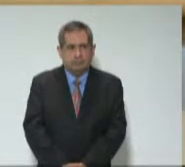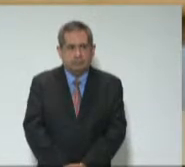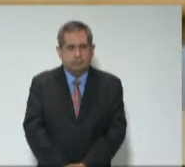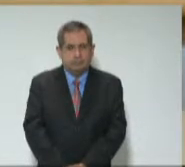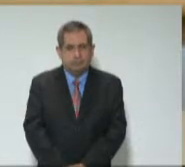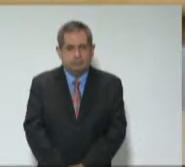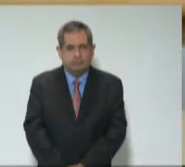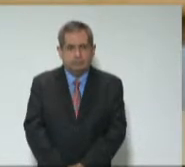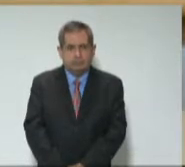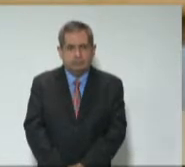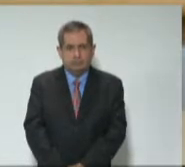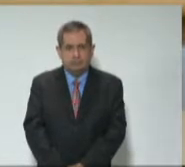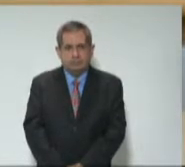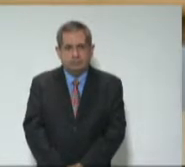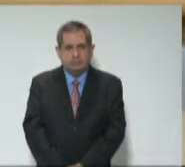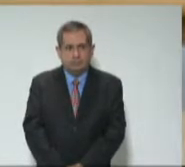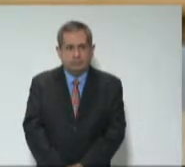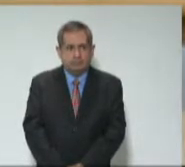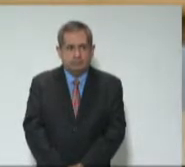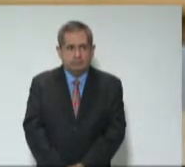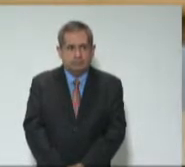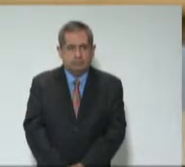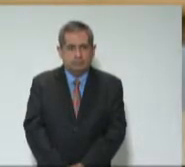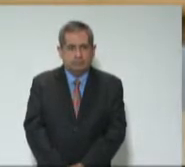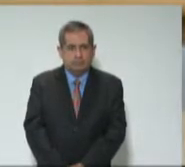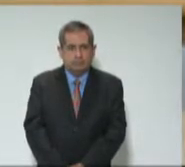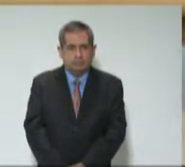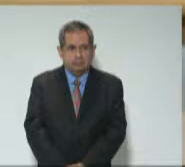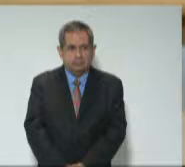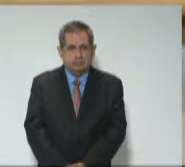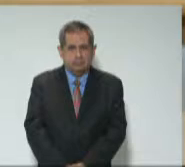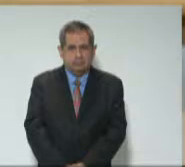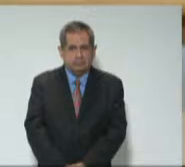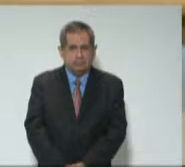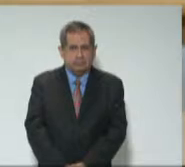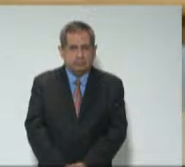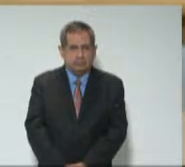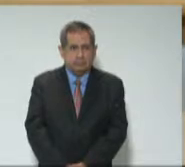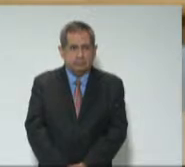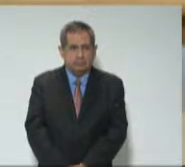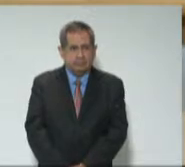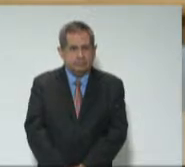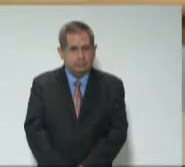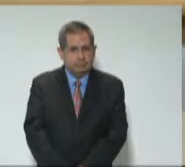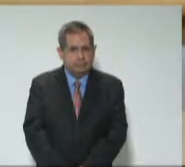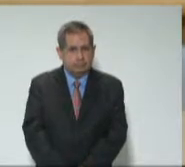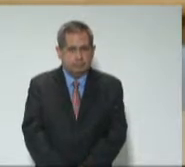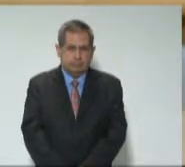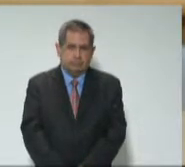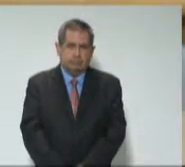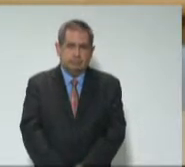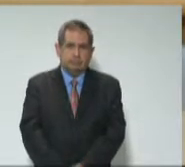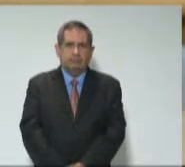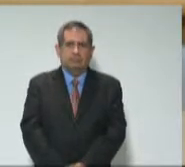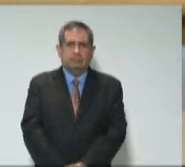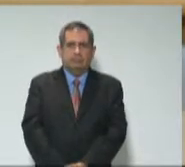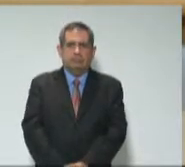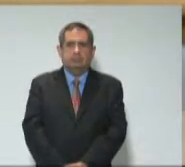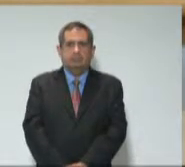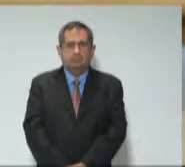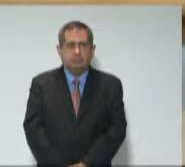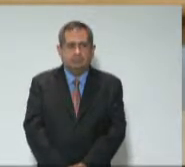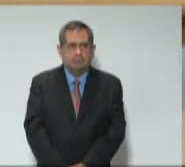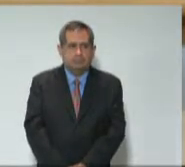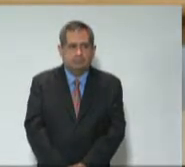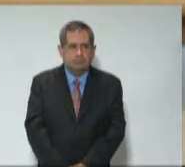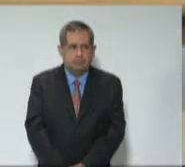oficinas de estadística tuvimos que adaptarnos a este reto Aquí quisiera dar un reconocimiento a la secretaria de salud